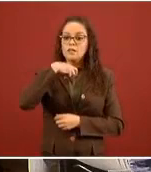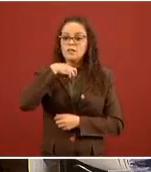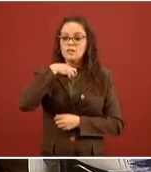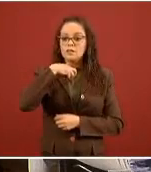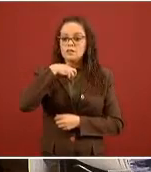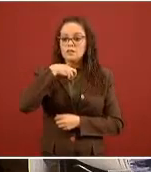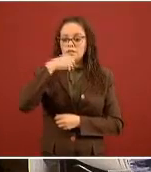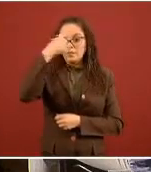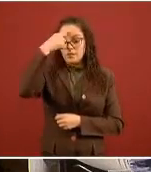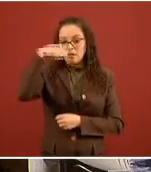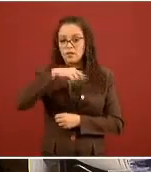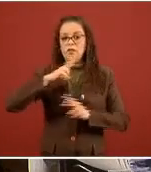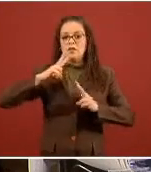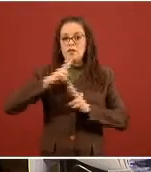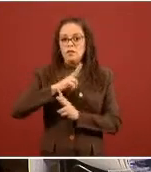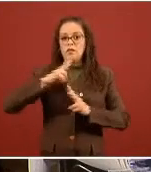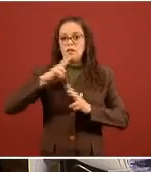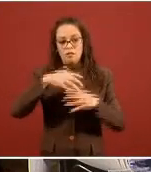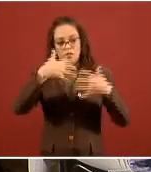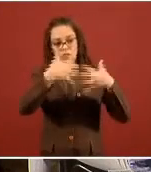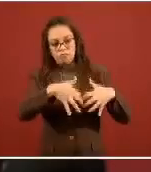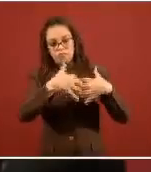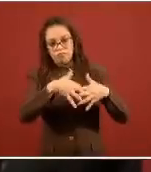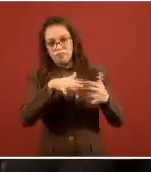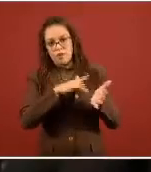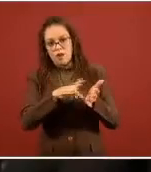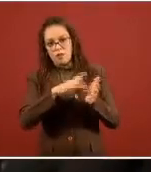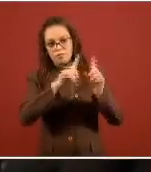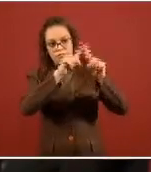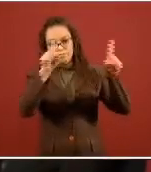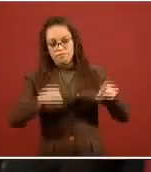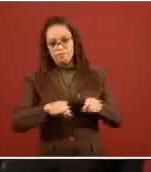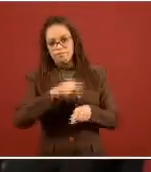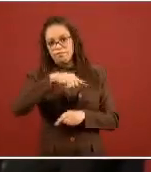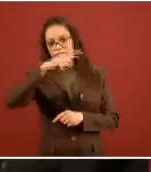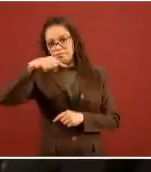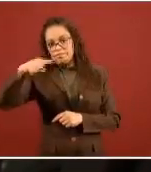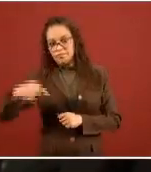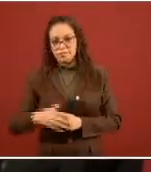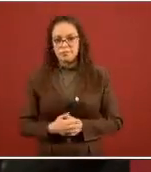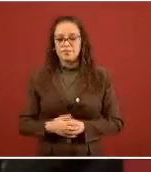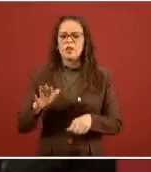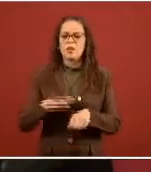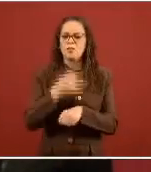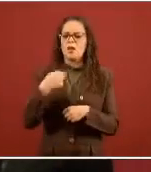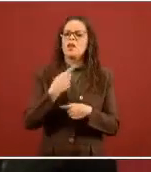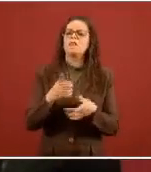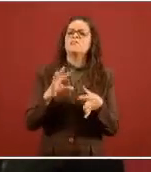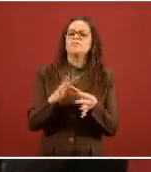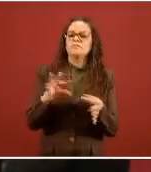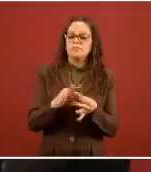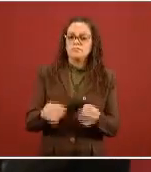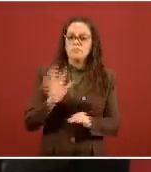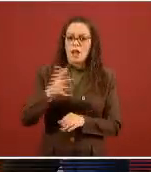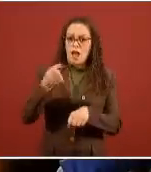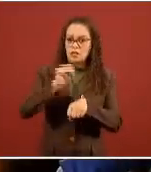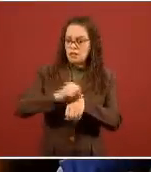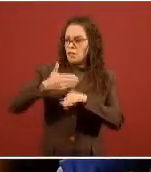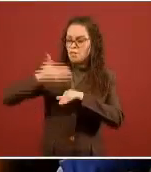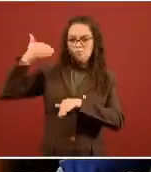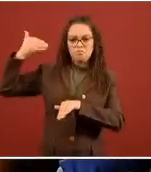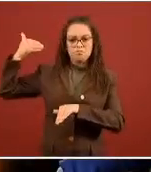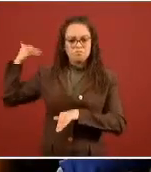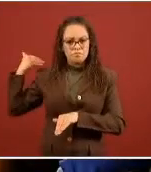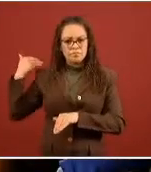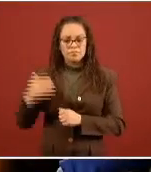que va para la respiración mecánica asistida. Ahora, ¿por qué lo menciono? Porque en semanas previas